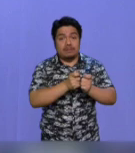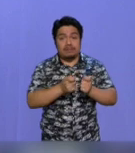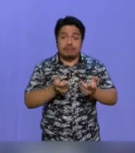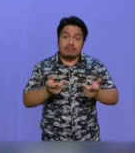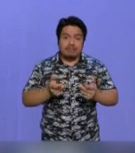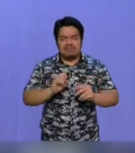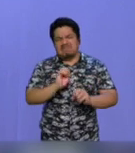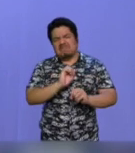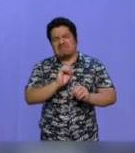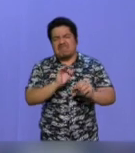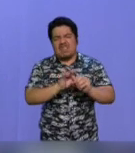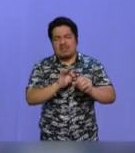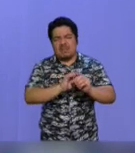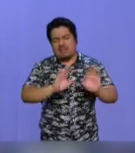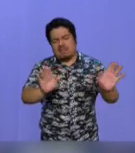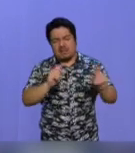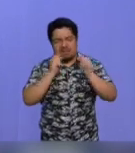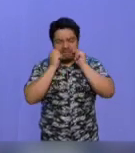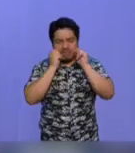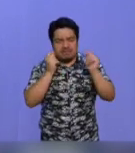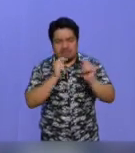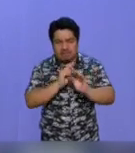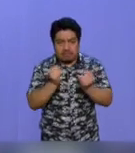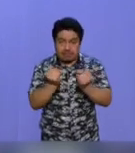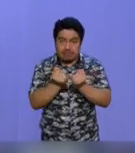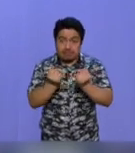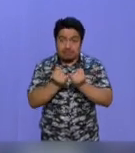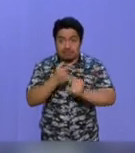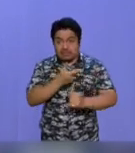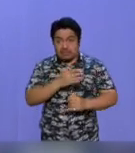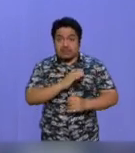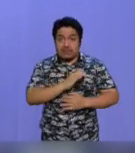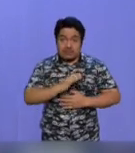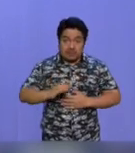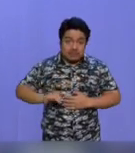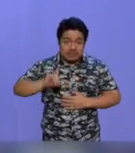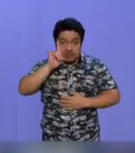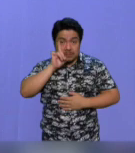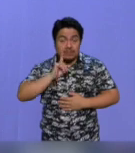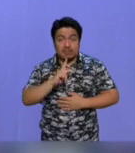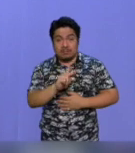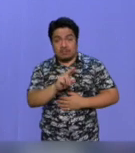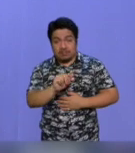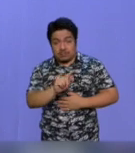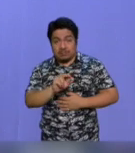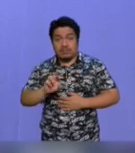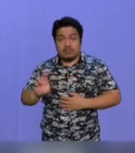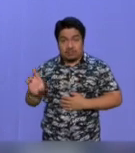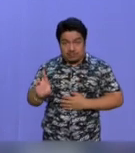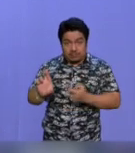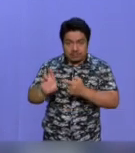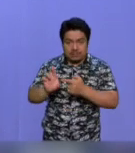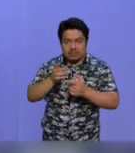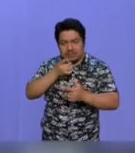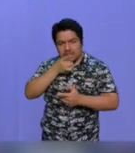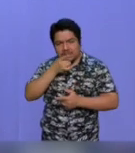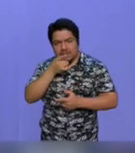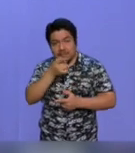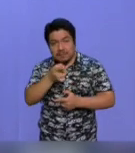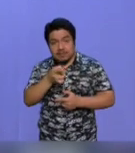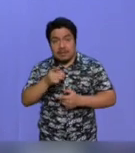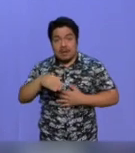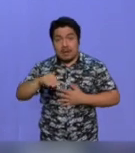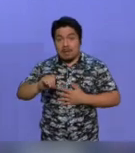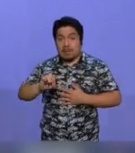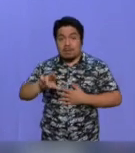salida no afectará las elecciones y en este mismo sentido se expresó la candidata presidencial del PRI, del PAN y del PRD, Xochitl Gálvez, quien dijo que del